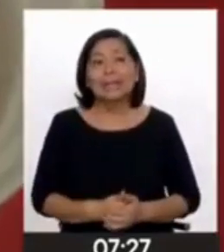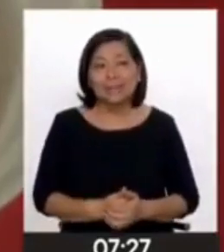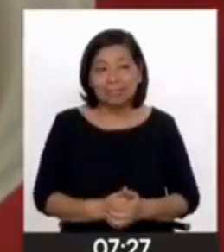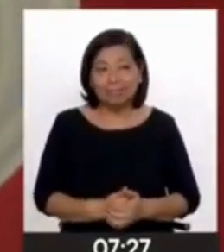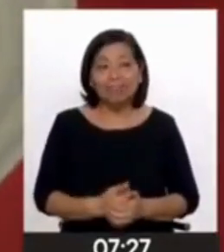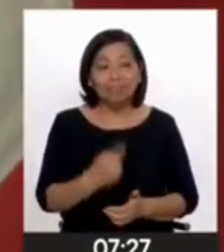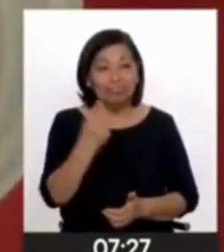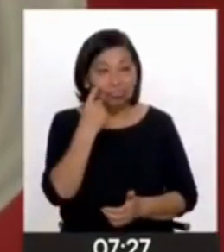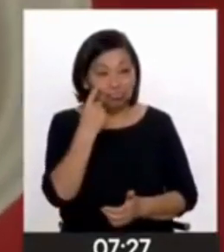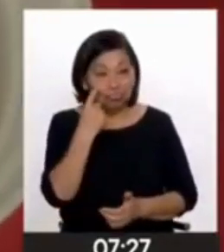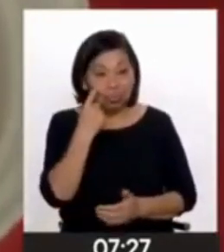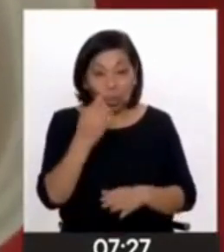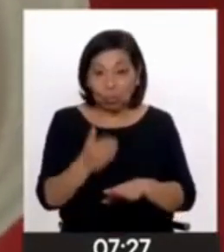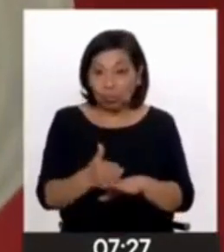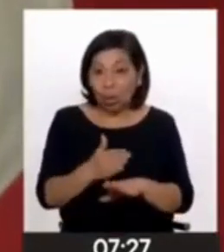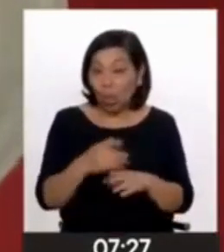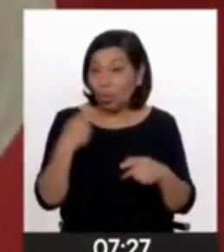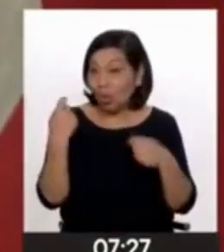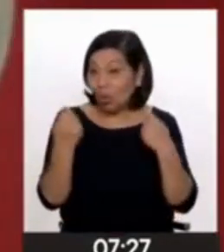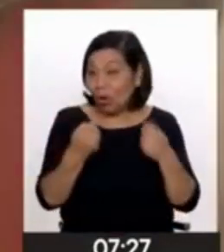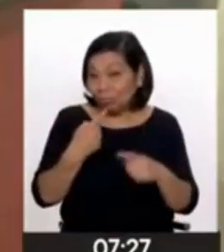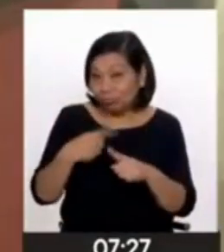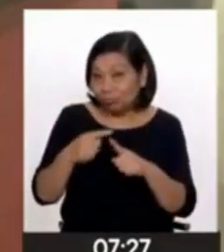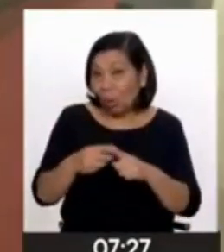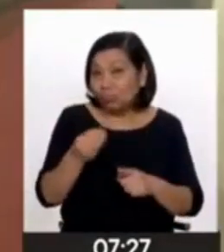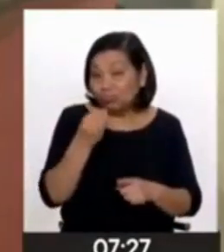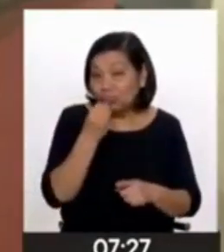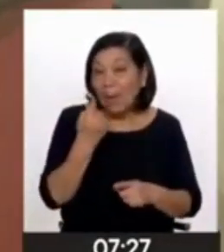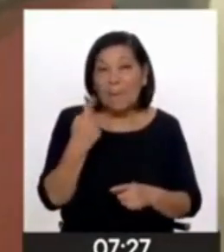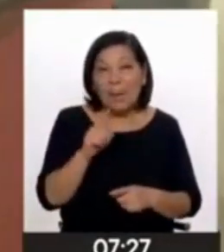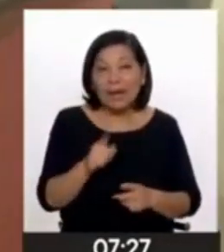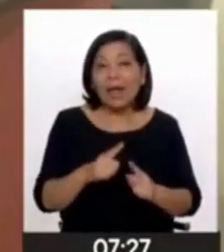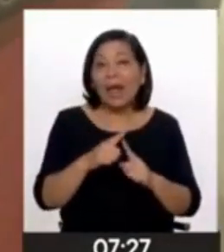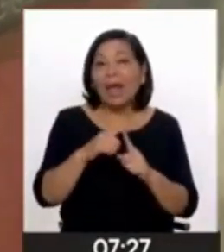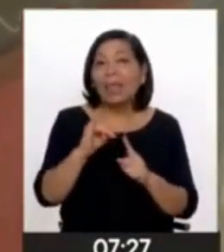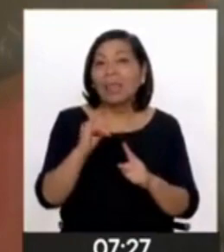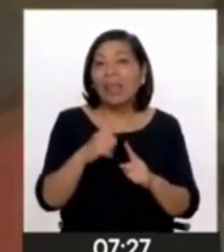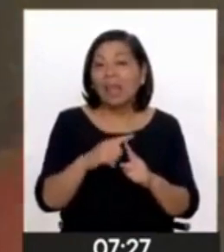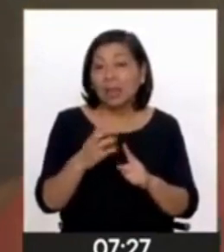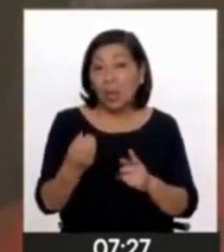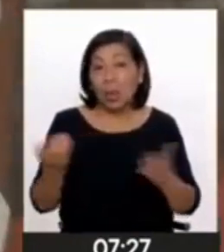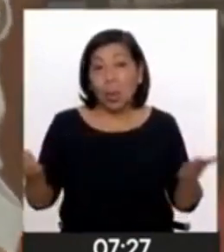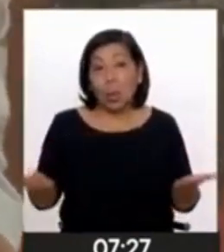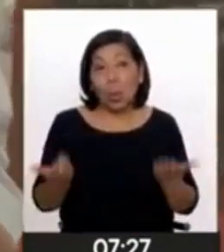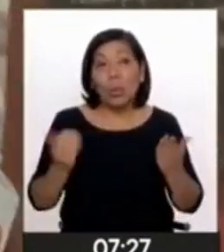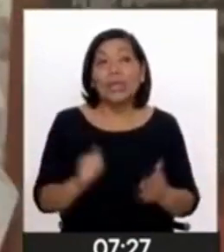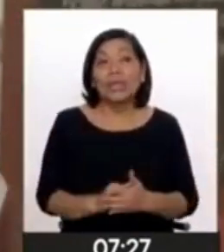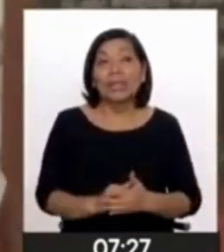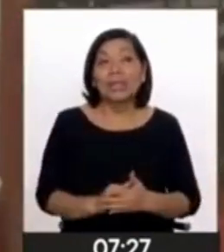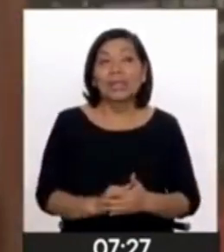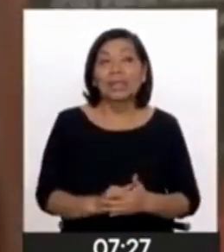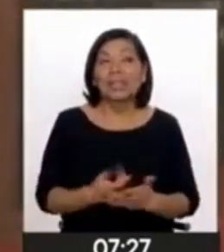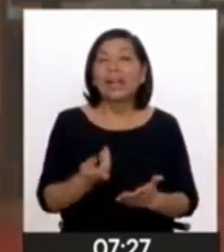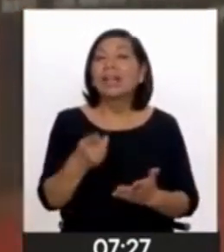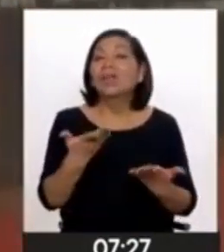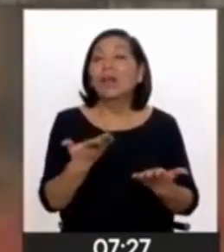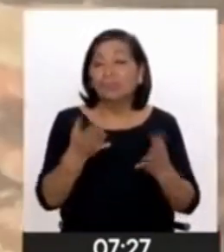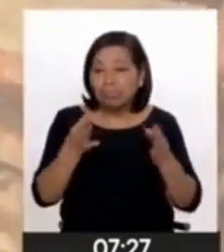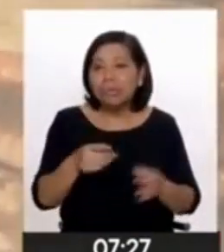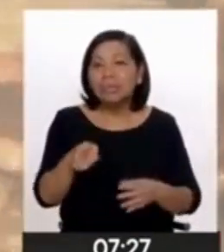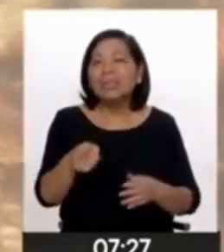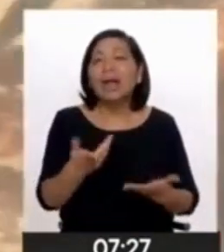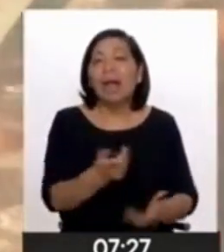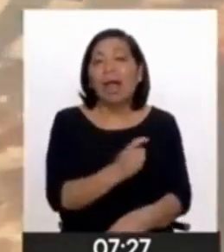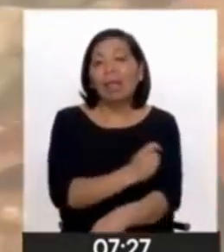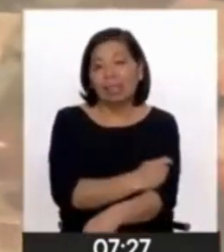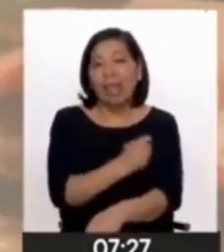El reconocimiento al desarrollo del turismo gastronómico fue para Tito Trabuco, impulsor y referente de la cocina tacneña.